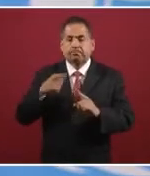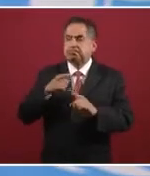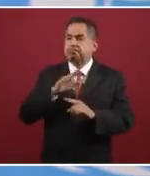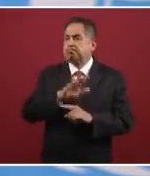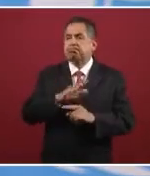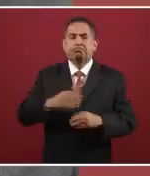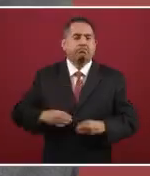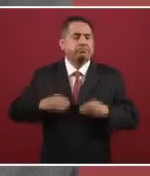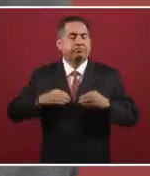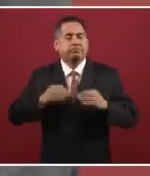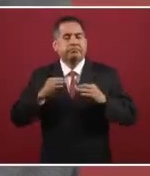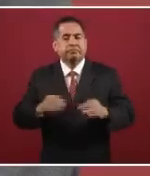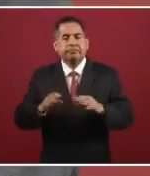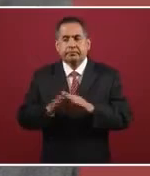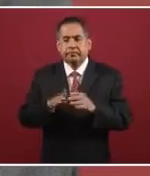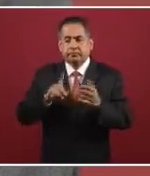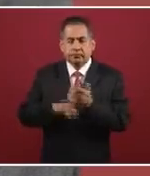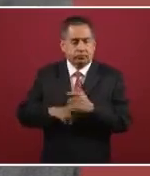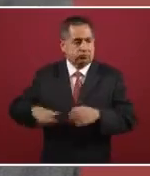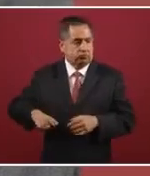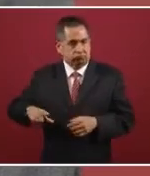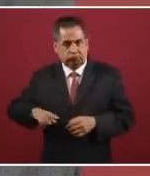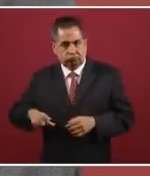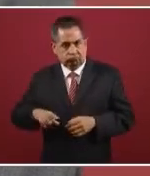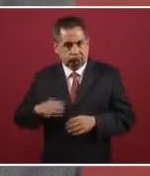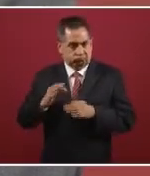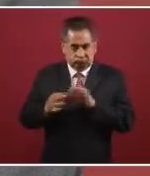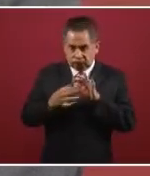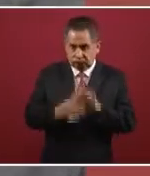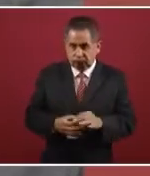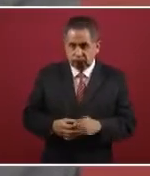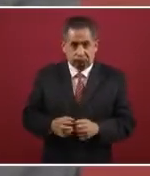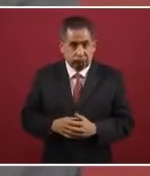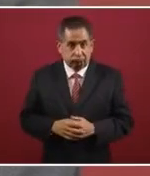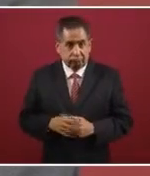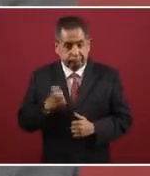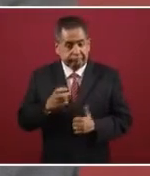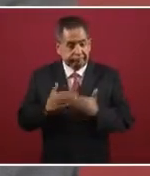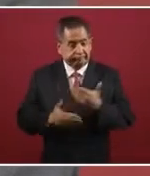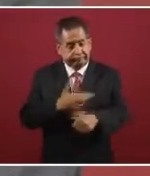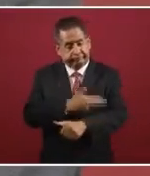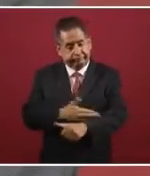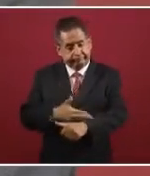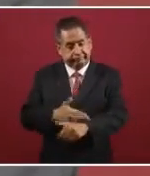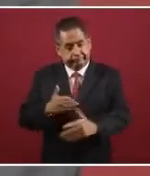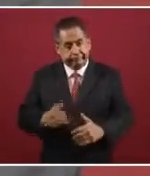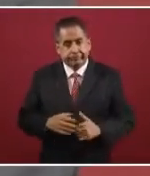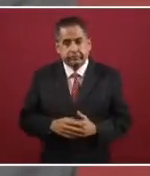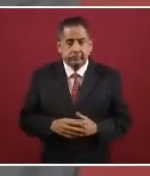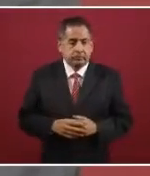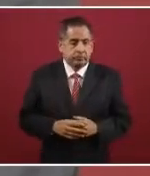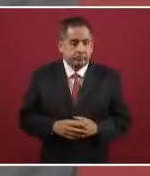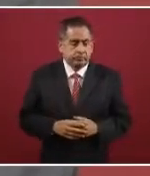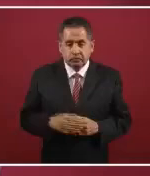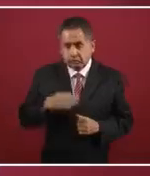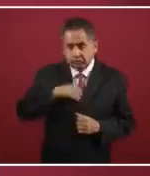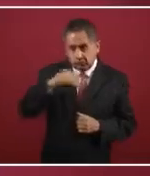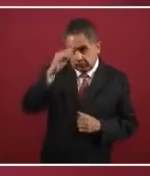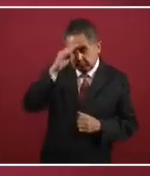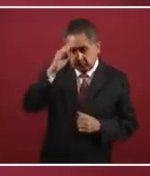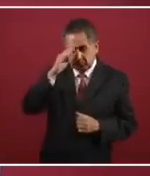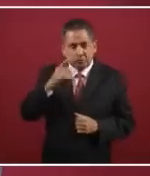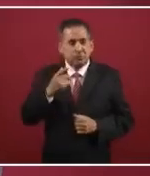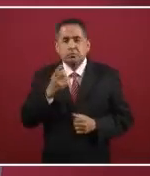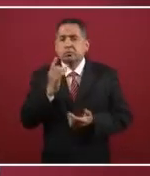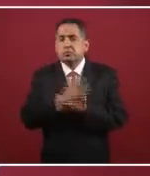vida y como forma de gobierno. Es un proceso. No solo es buscar el bienestar